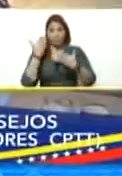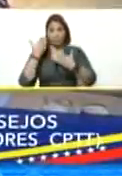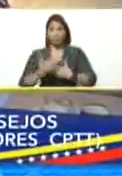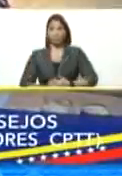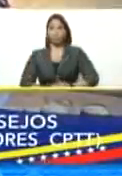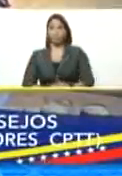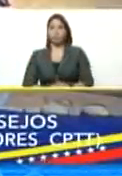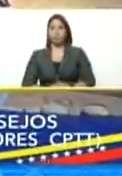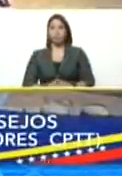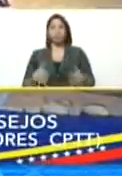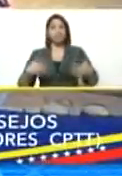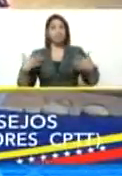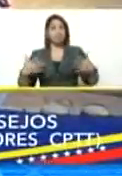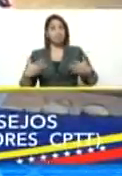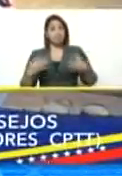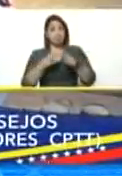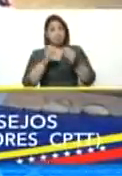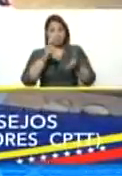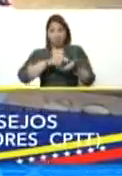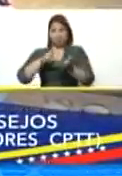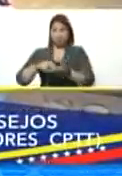Tan animado, ¿vale?